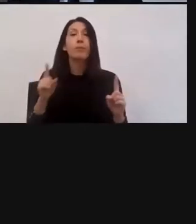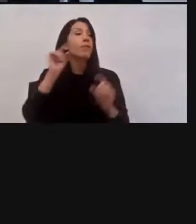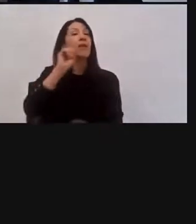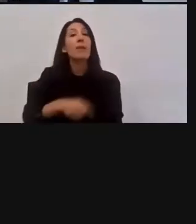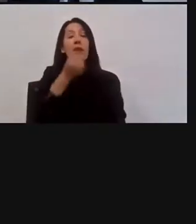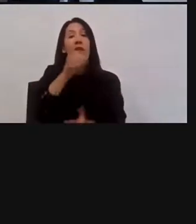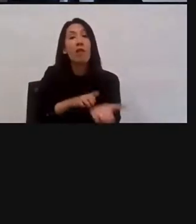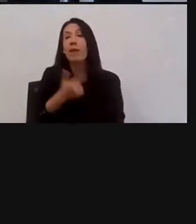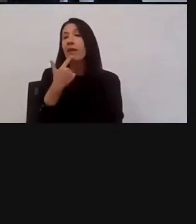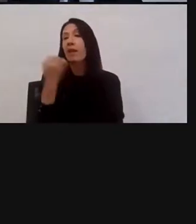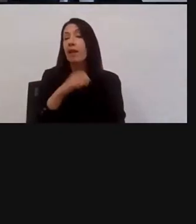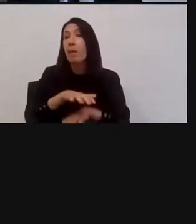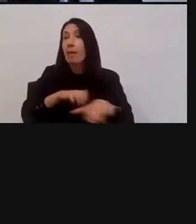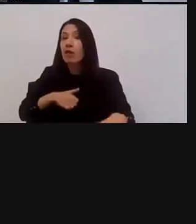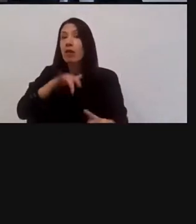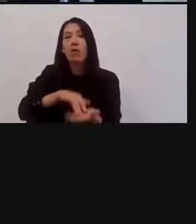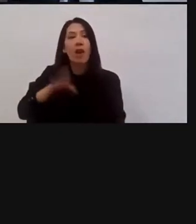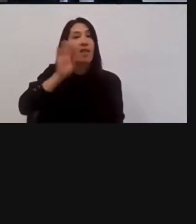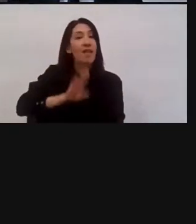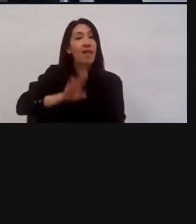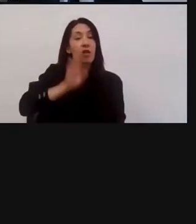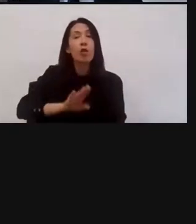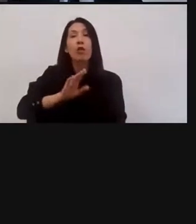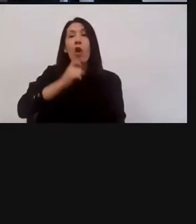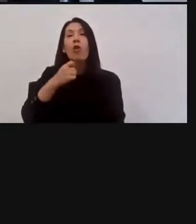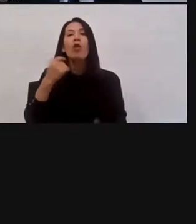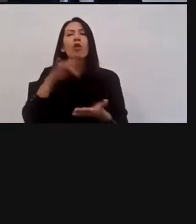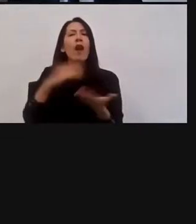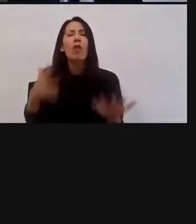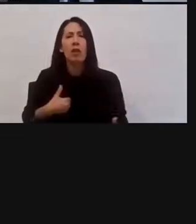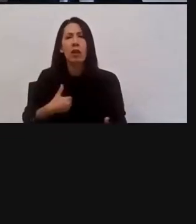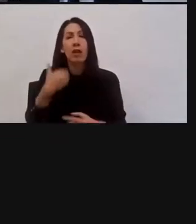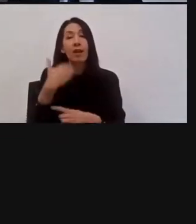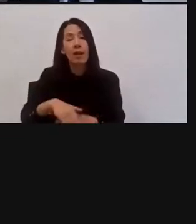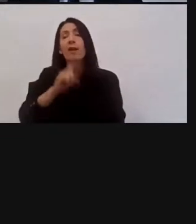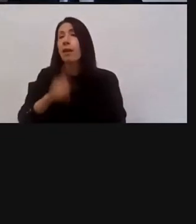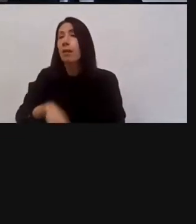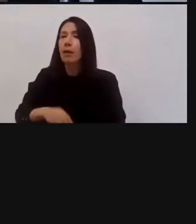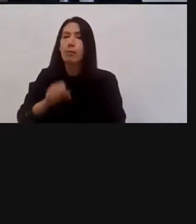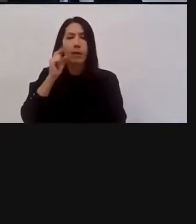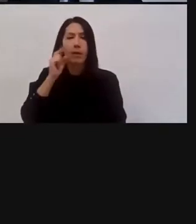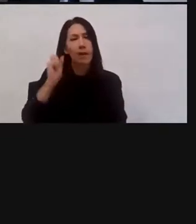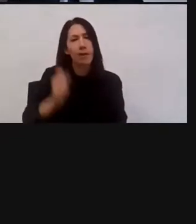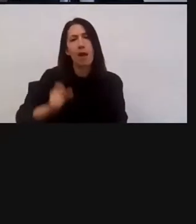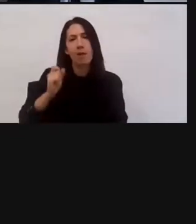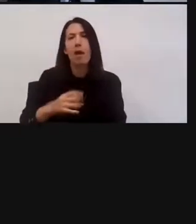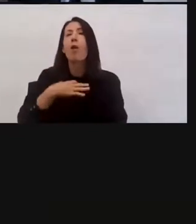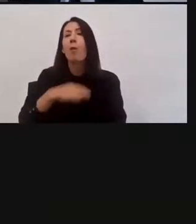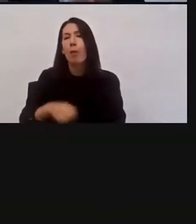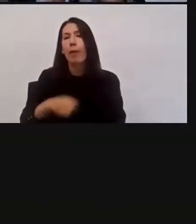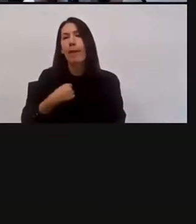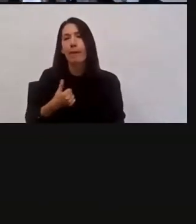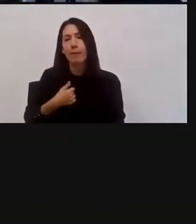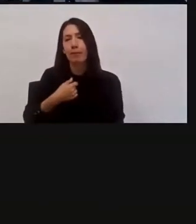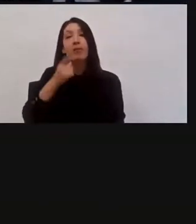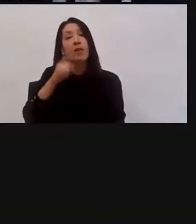informe, la mayoría de los delitos de odio se producen en la calle, pero también es frecuente que se filtre este desprecio en la red y